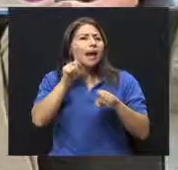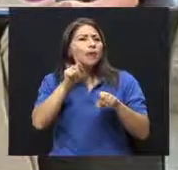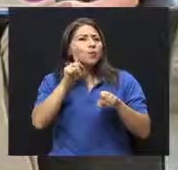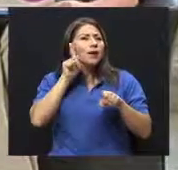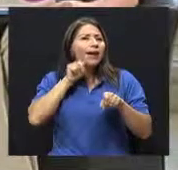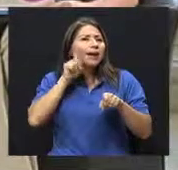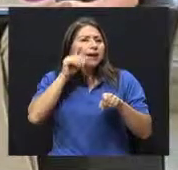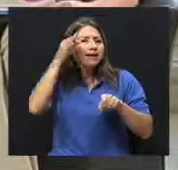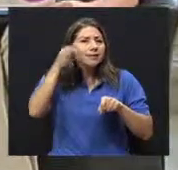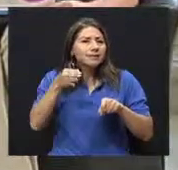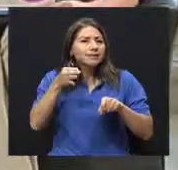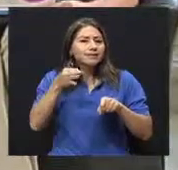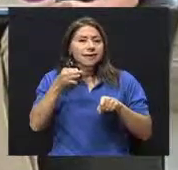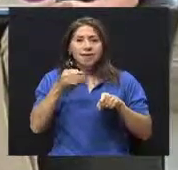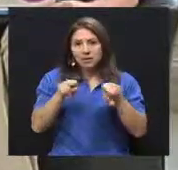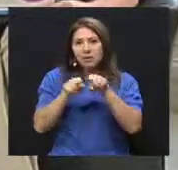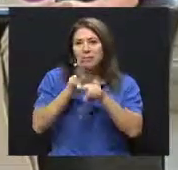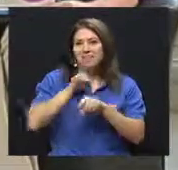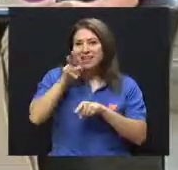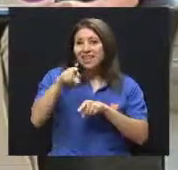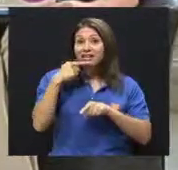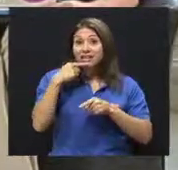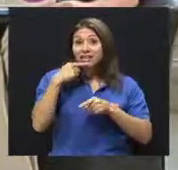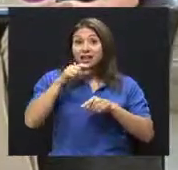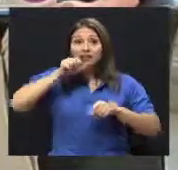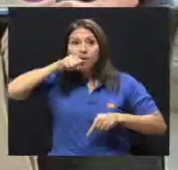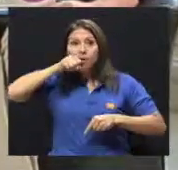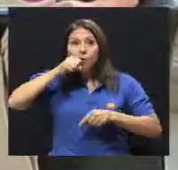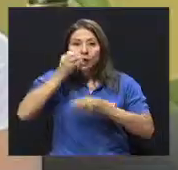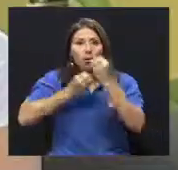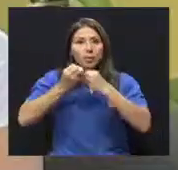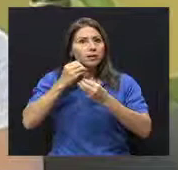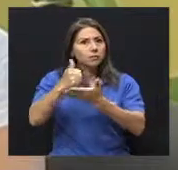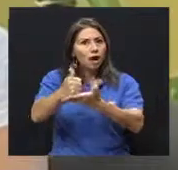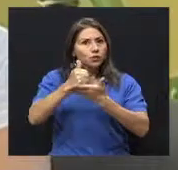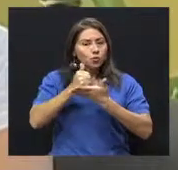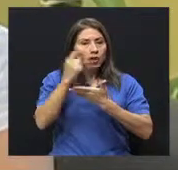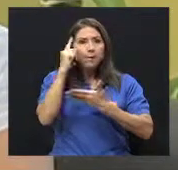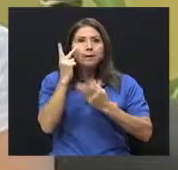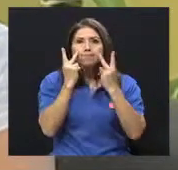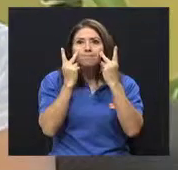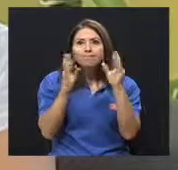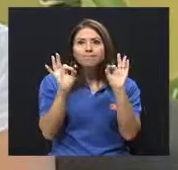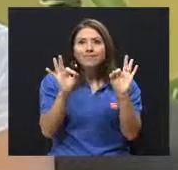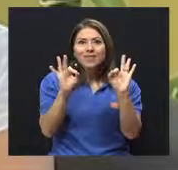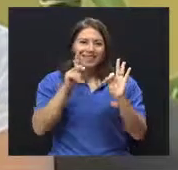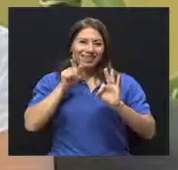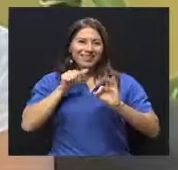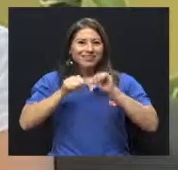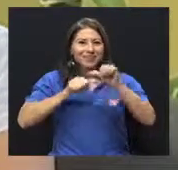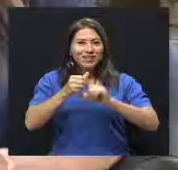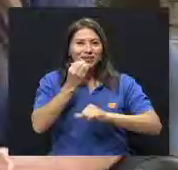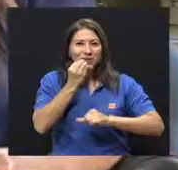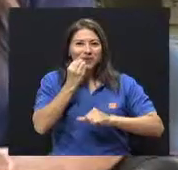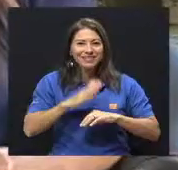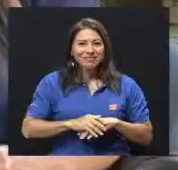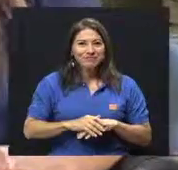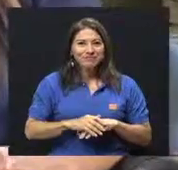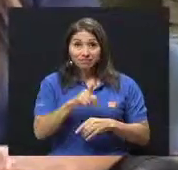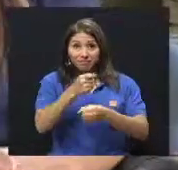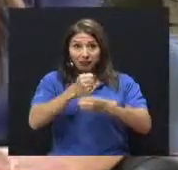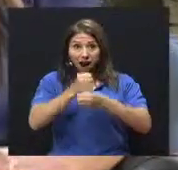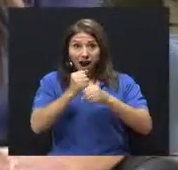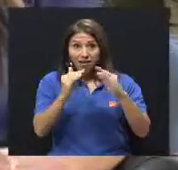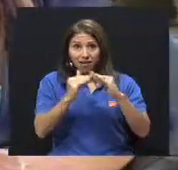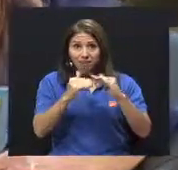mito y una realidad también de que la zanahoria nos ayuda para tener una buena visión. Deberíamos de hacer el esfuerzo. Los voy a dejar